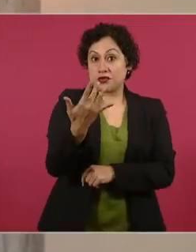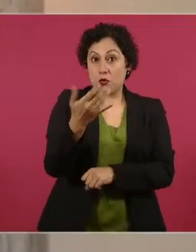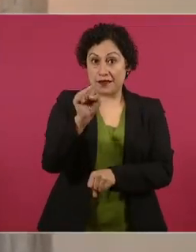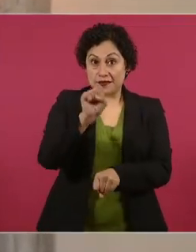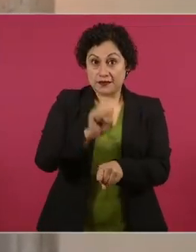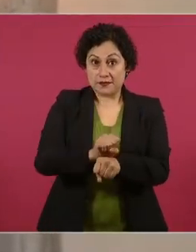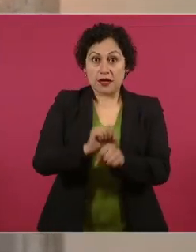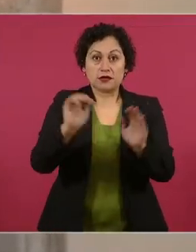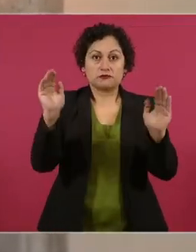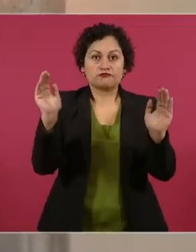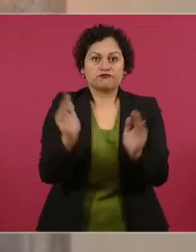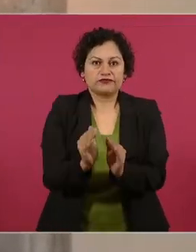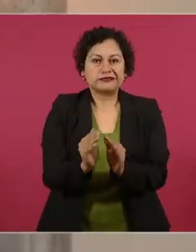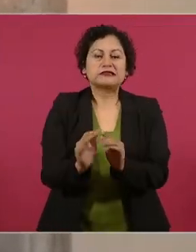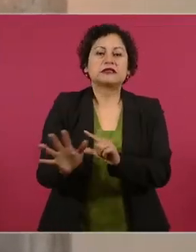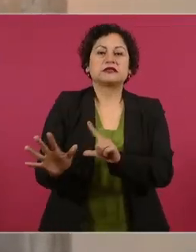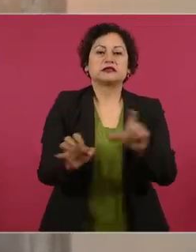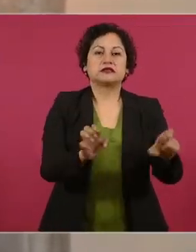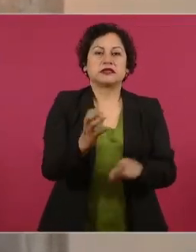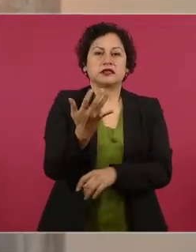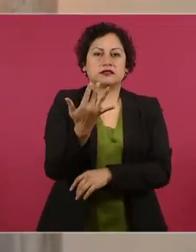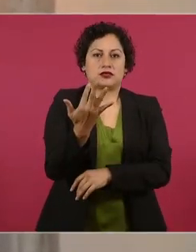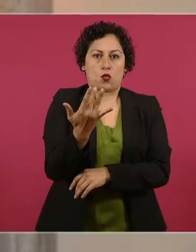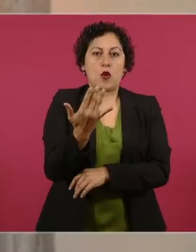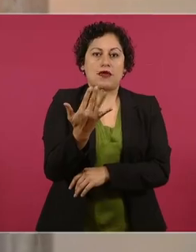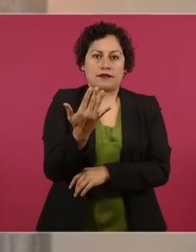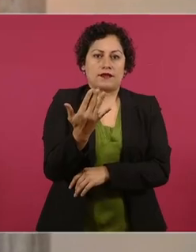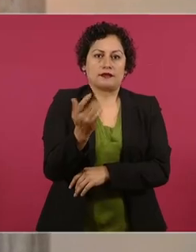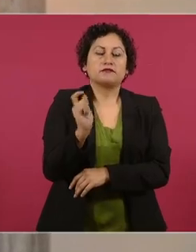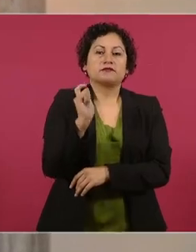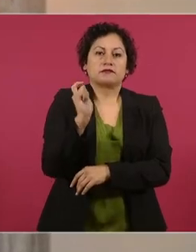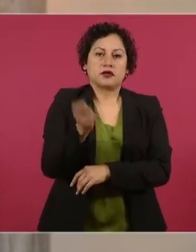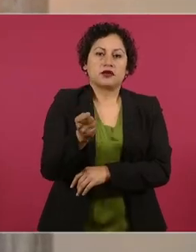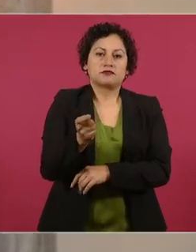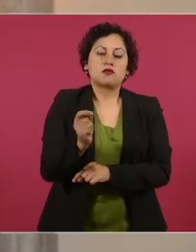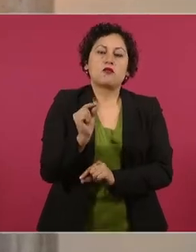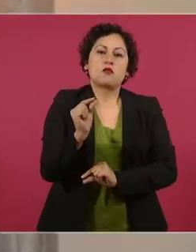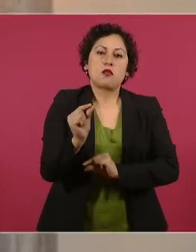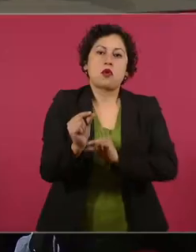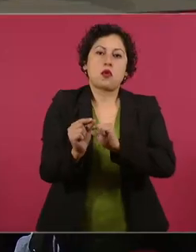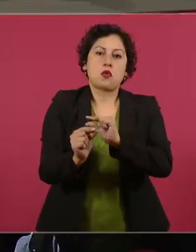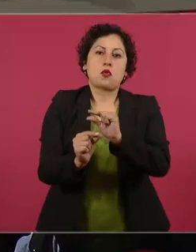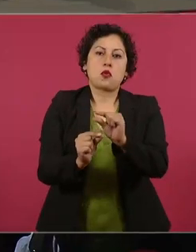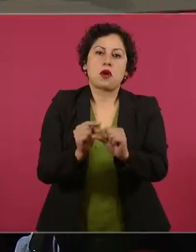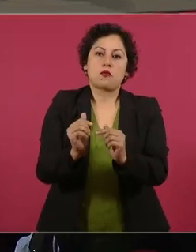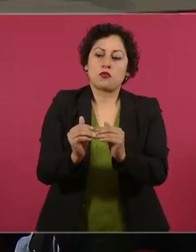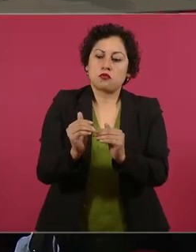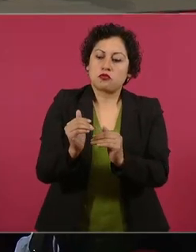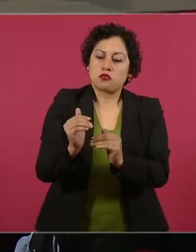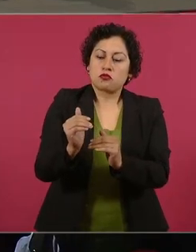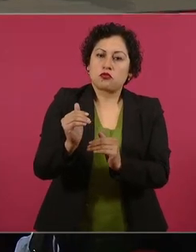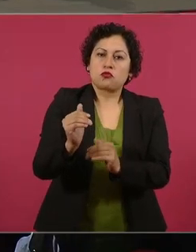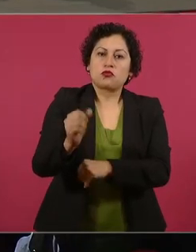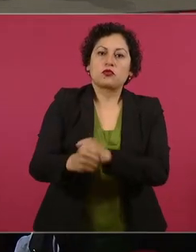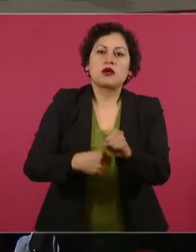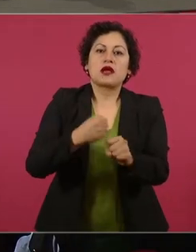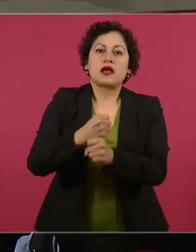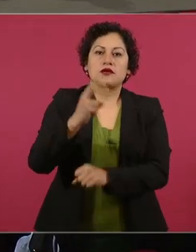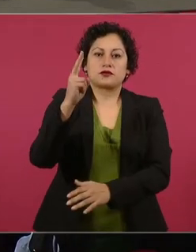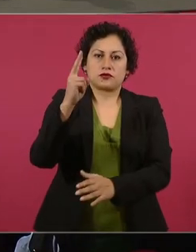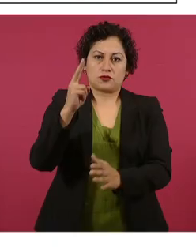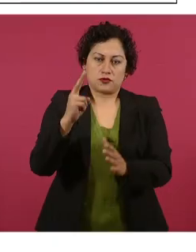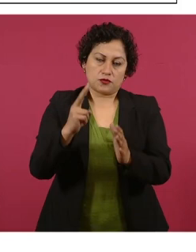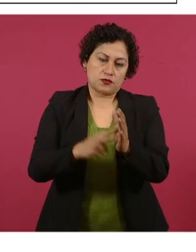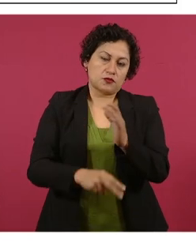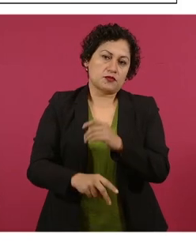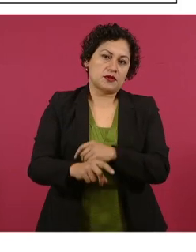a 750, con un incremento paulatino hasta 2030, llegar a 1.000 semanas